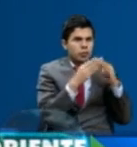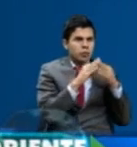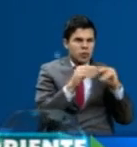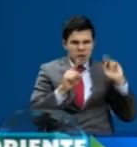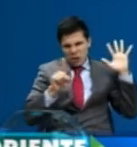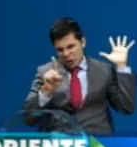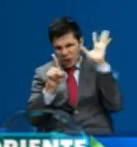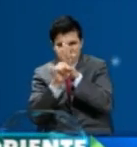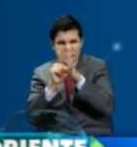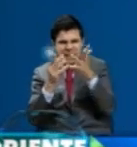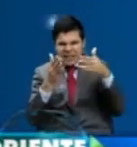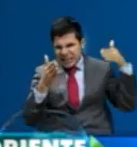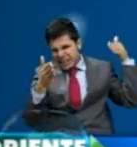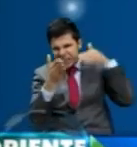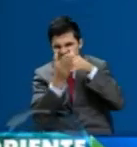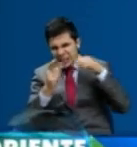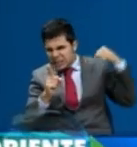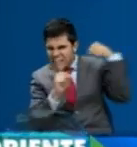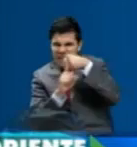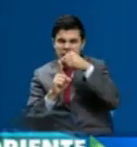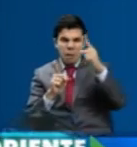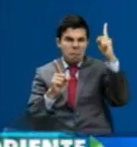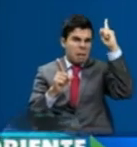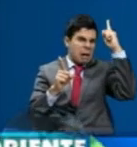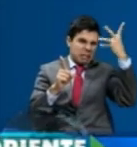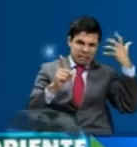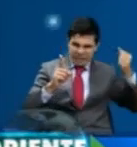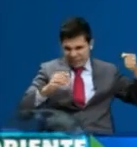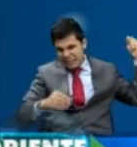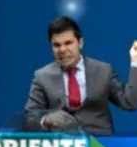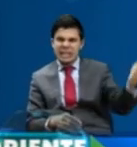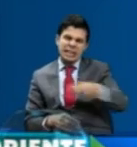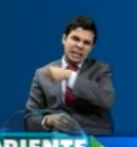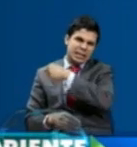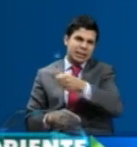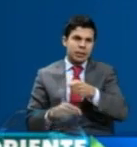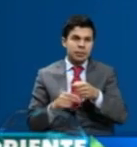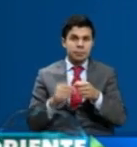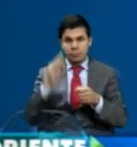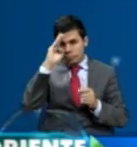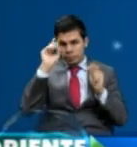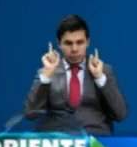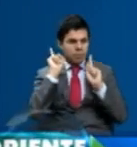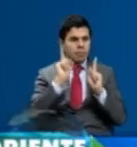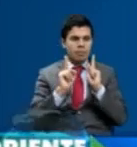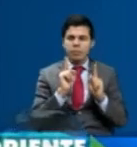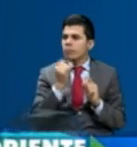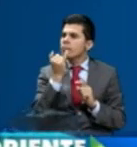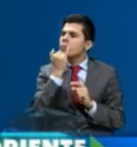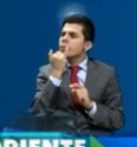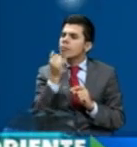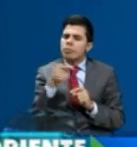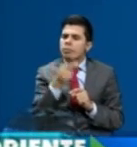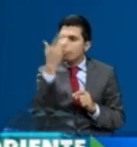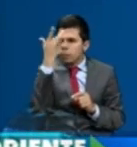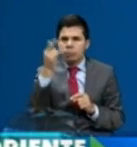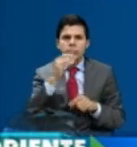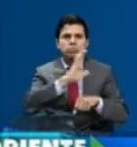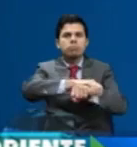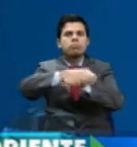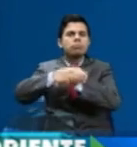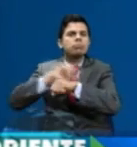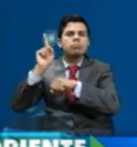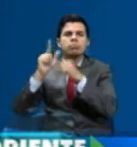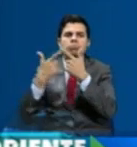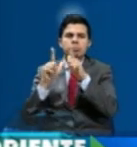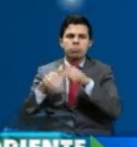además intentó golpearlo con palos al llegar la policía según la versión de los habitantes del sector pres ladrón No Fue capturado